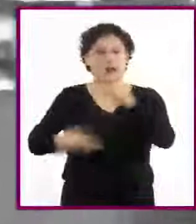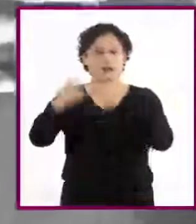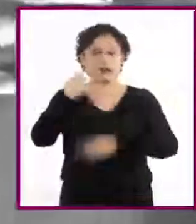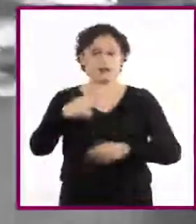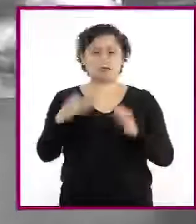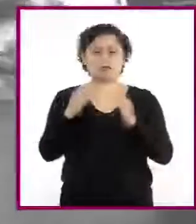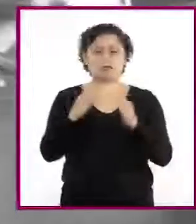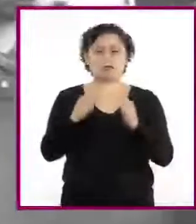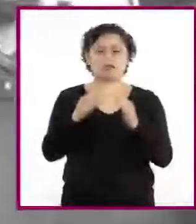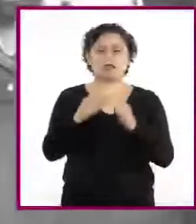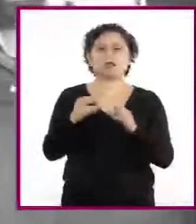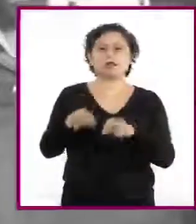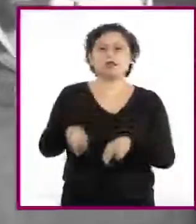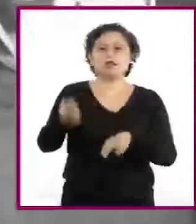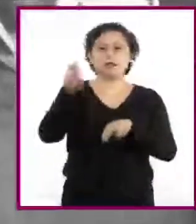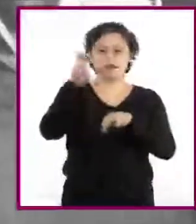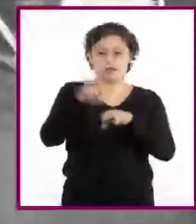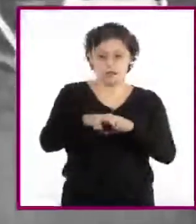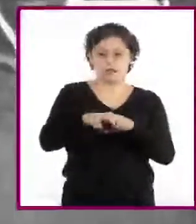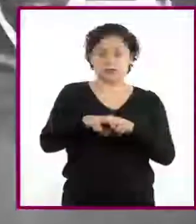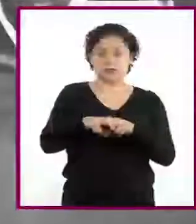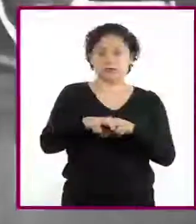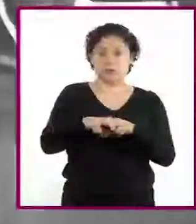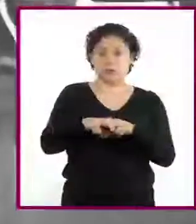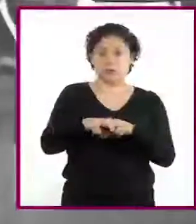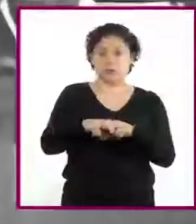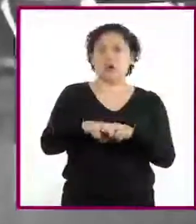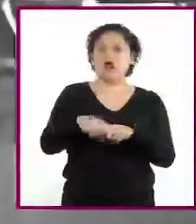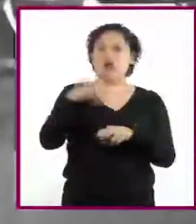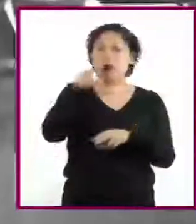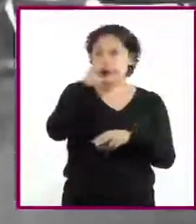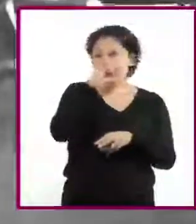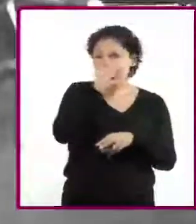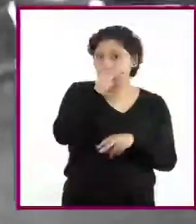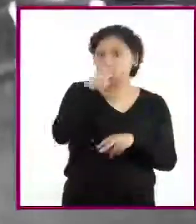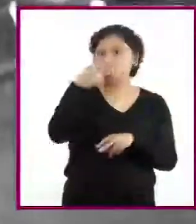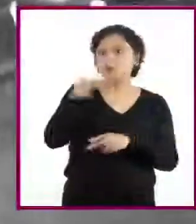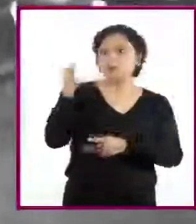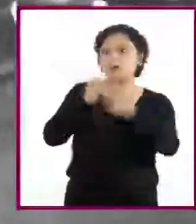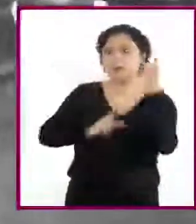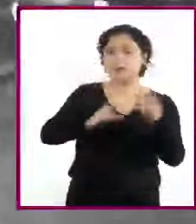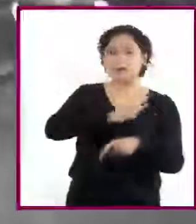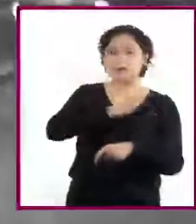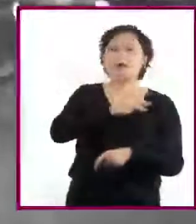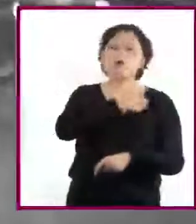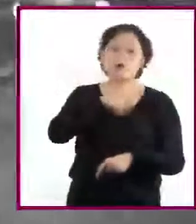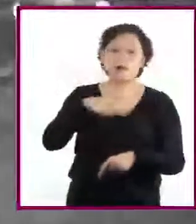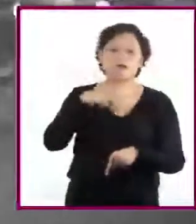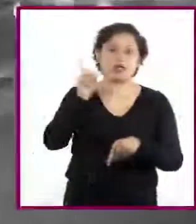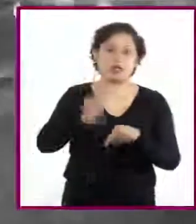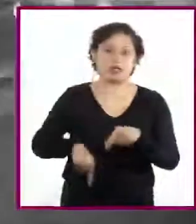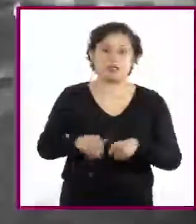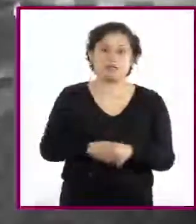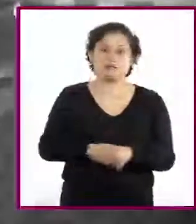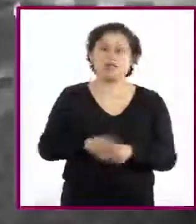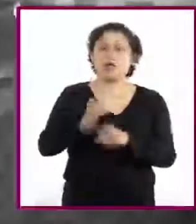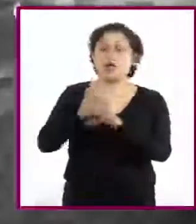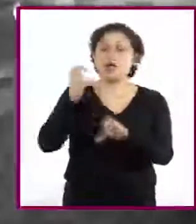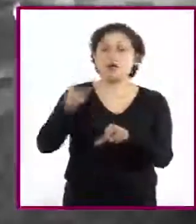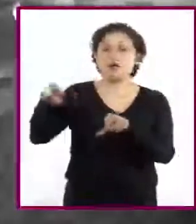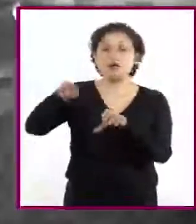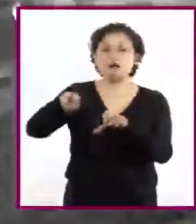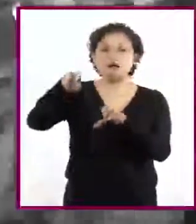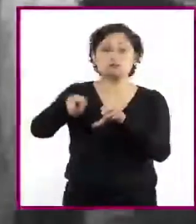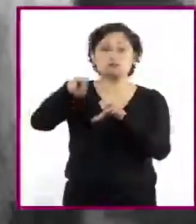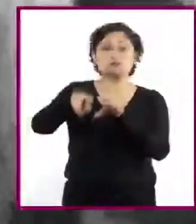en la zona media, que podían ocupar los negros mientras no lo necesitara un blanco. El camión se fue llenando, y en